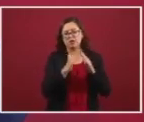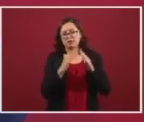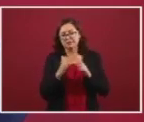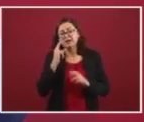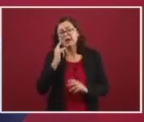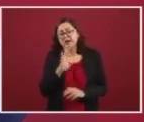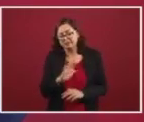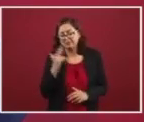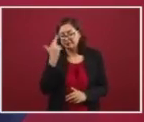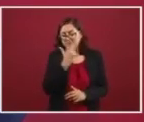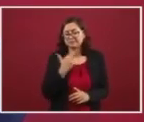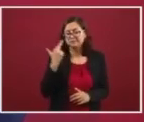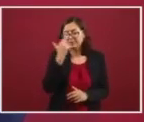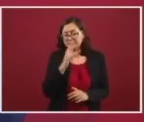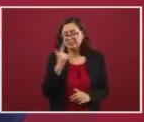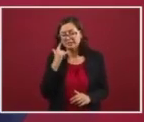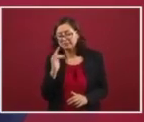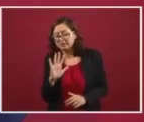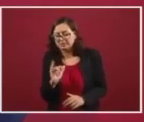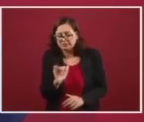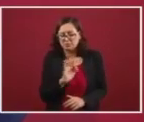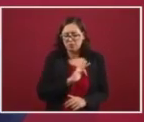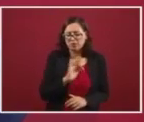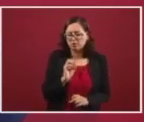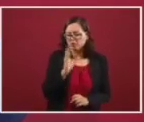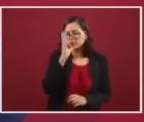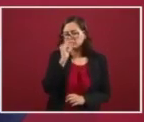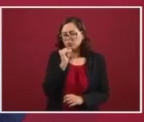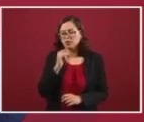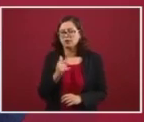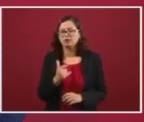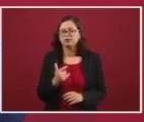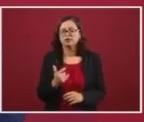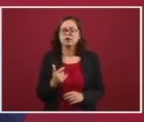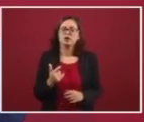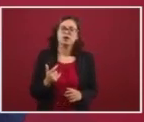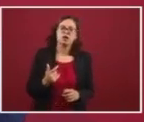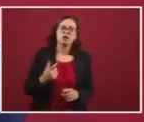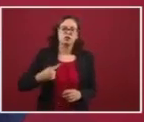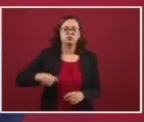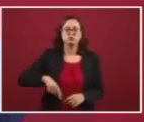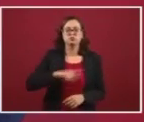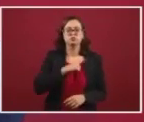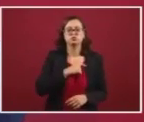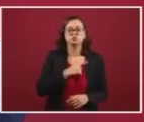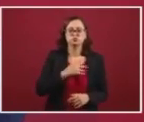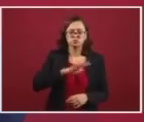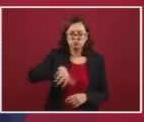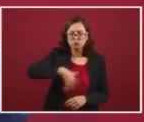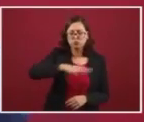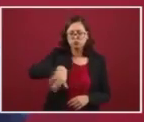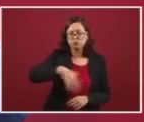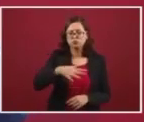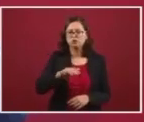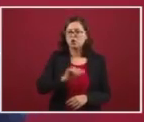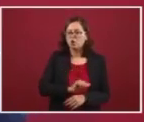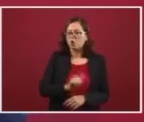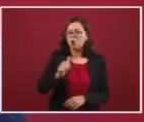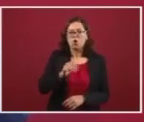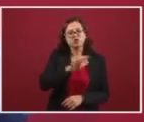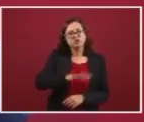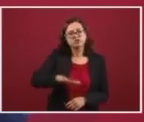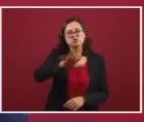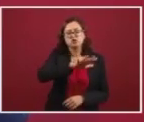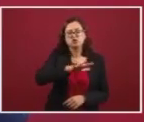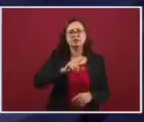evaluando. Lo que nosotros podemos y estamos haciendo la búsqueda son en otras zonas de la Ciudad